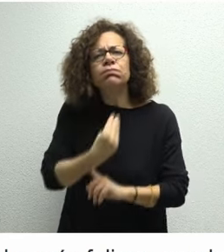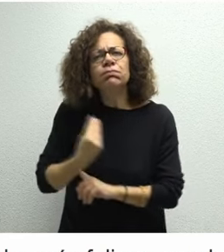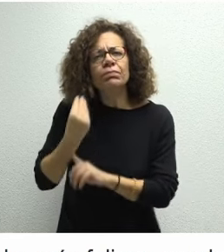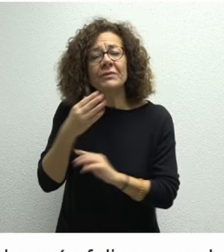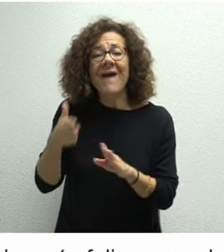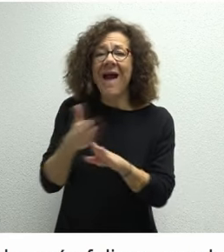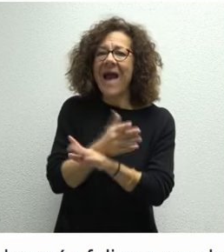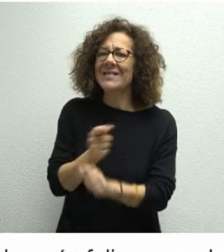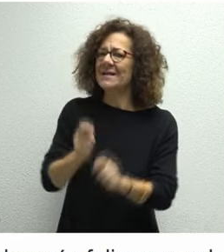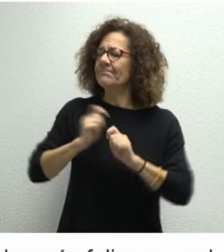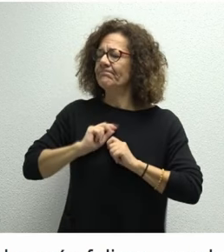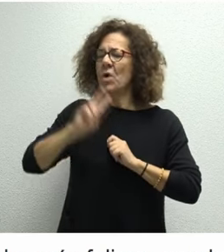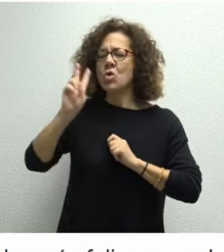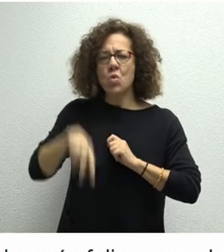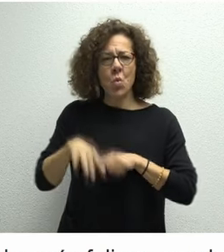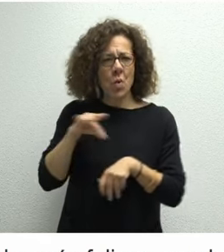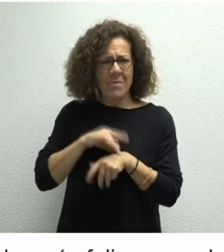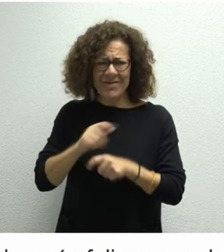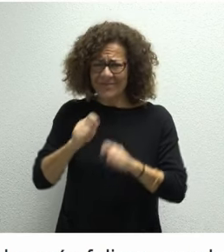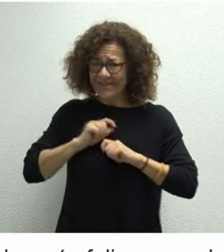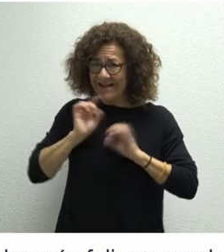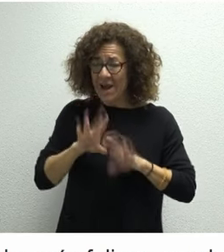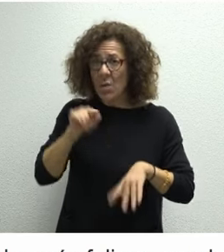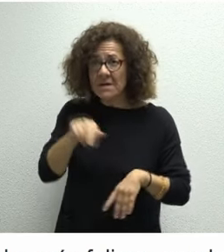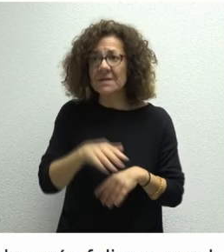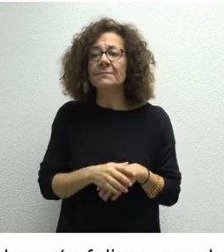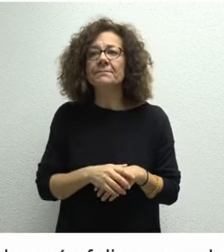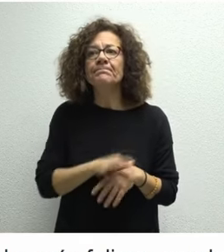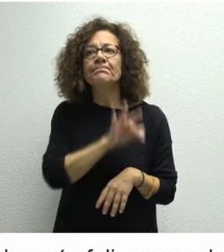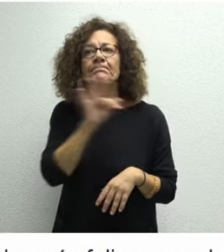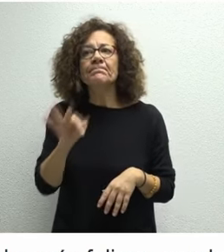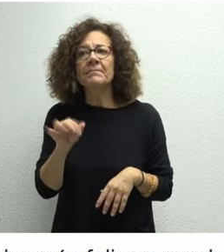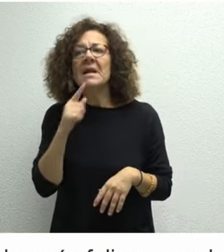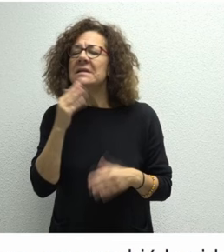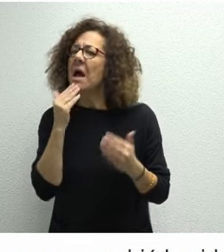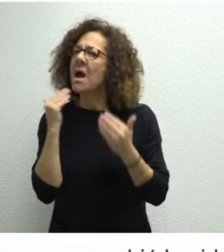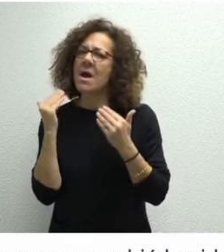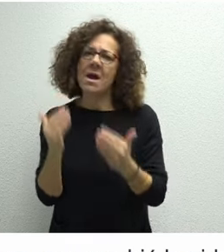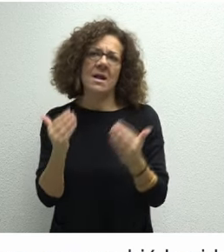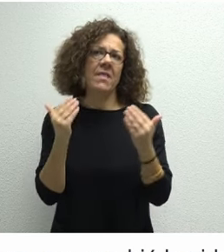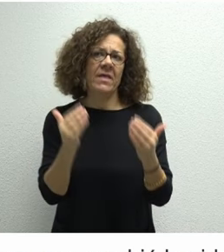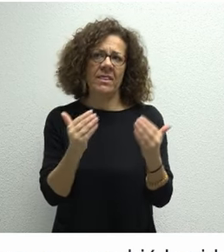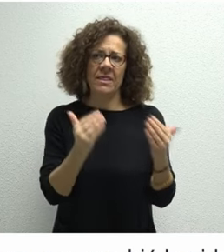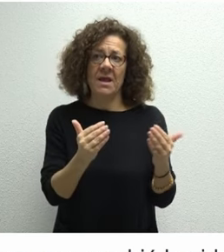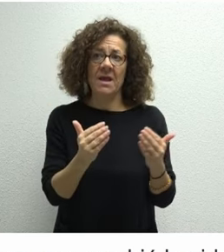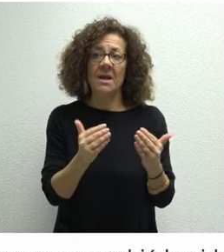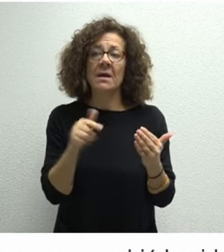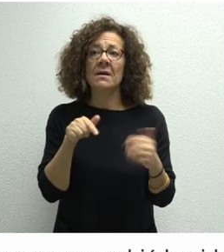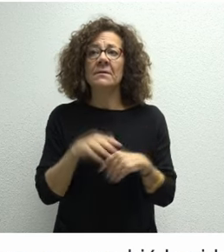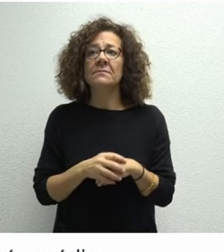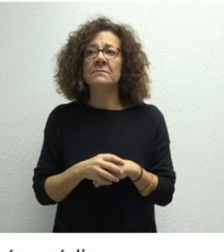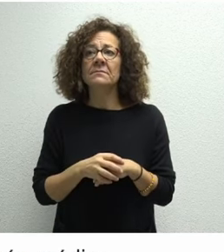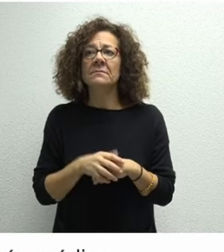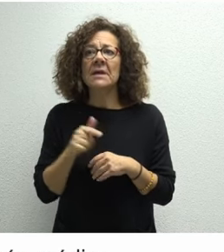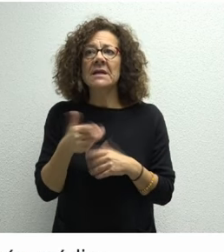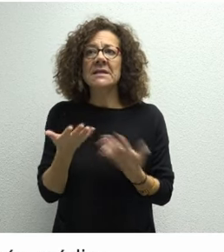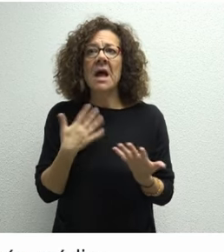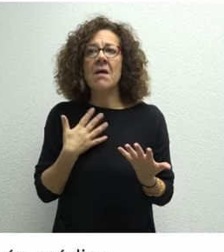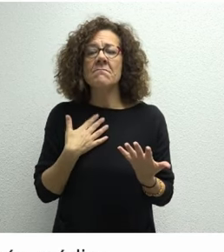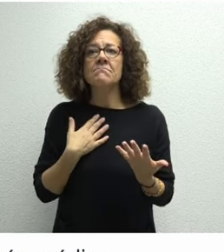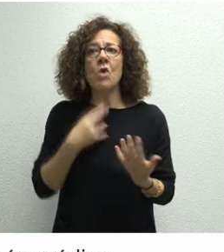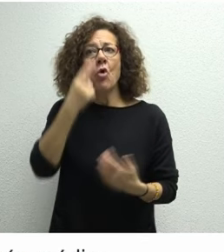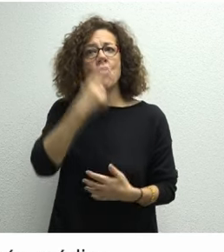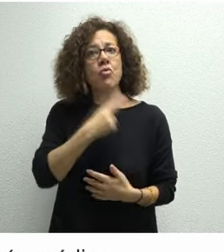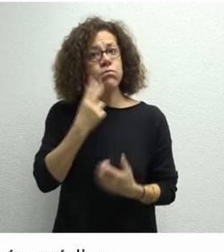recibido de ningún es de de agradecer que que estén en comunión la